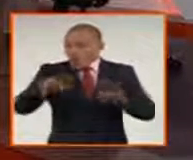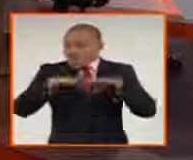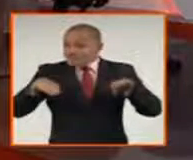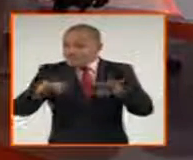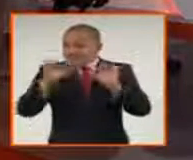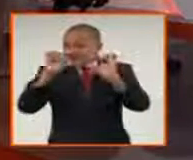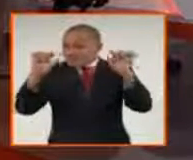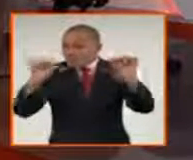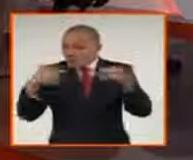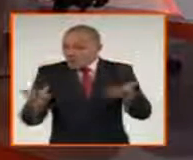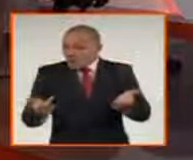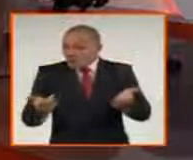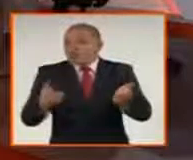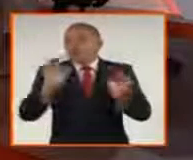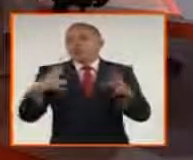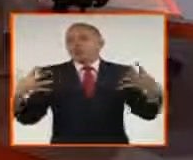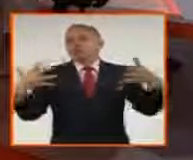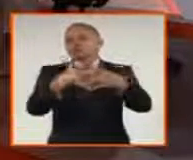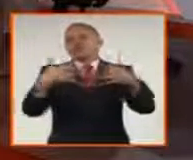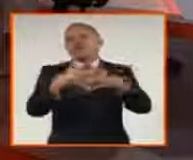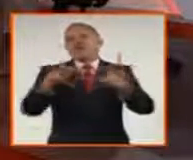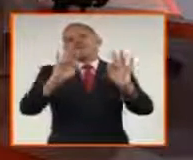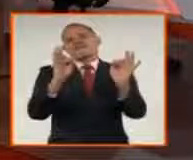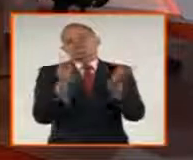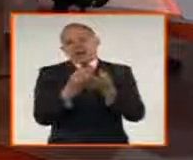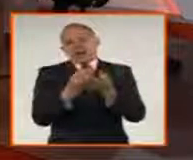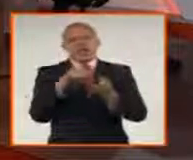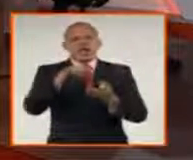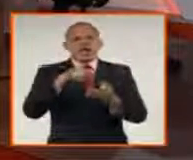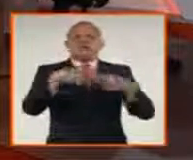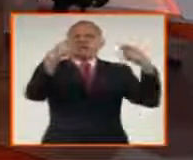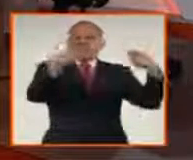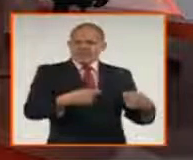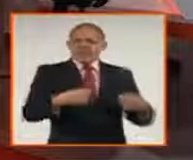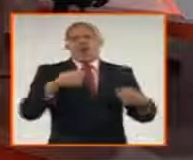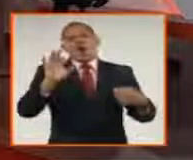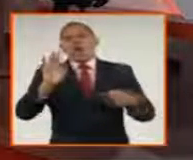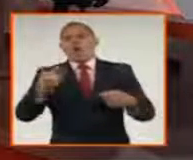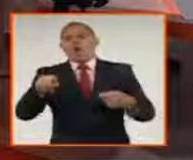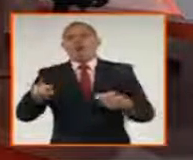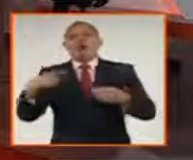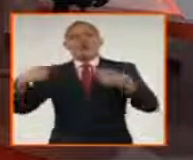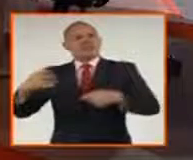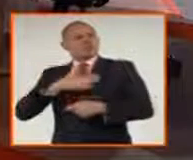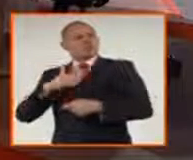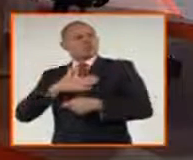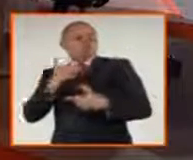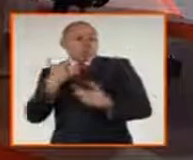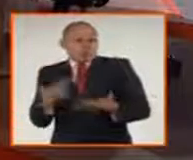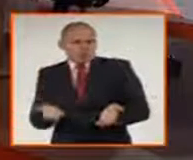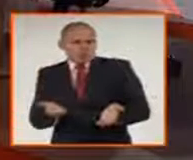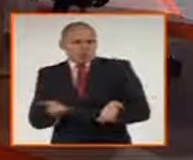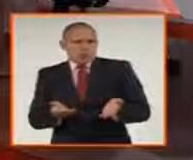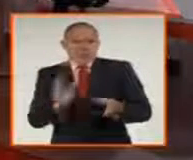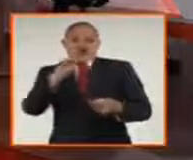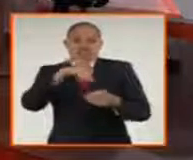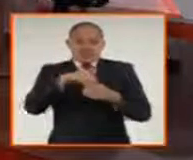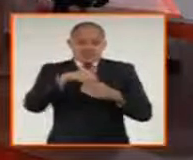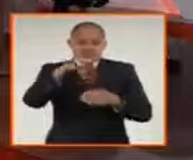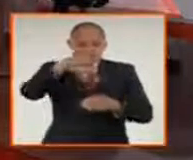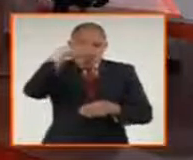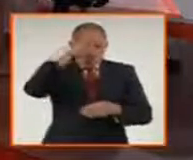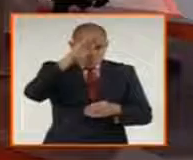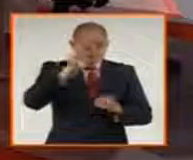de parentescos, deberes y derechos a través del parentesco en Cuba y en el Código de las Familias en